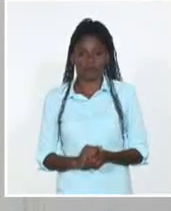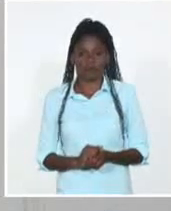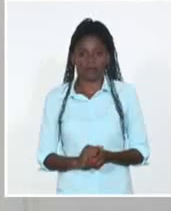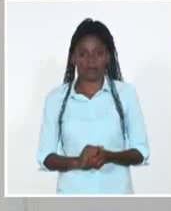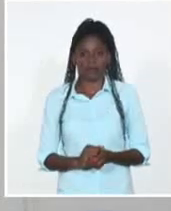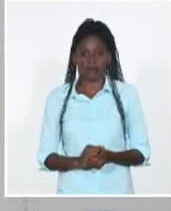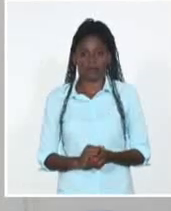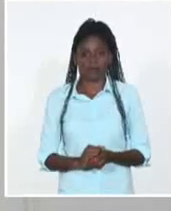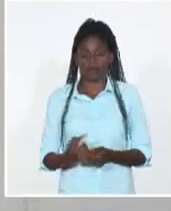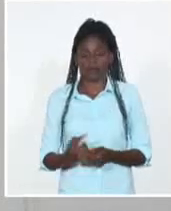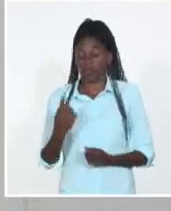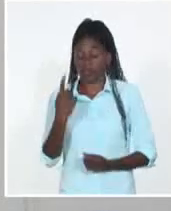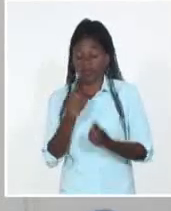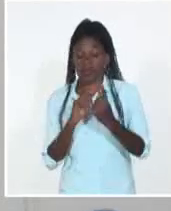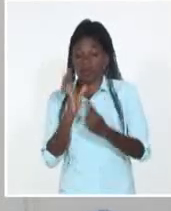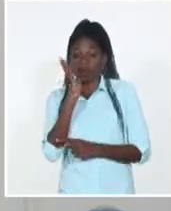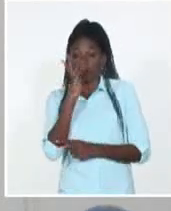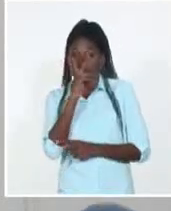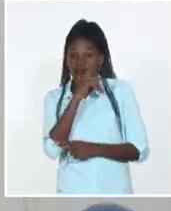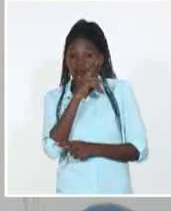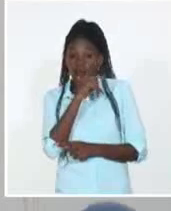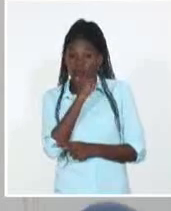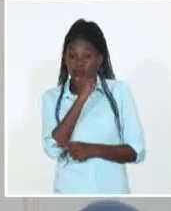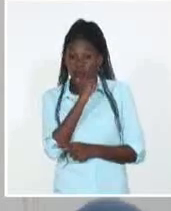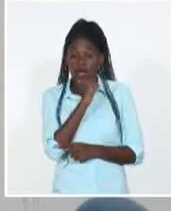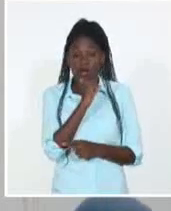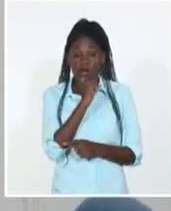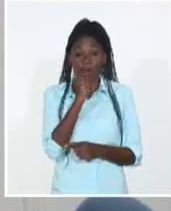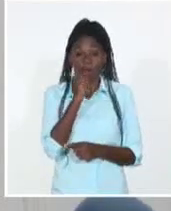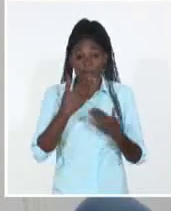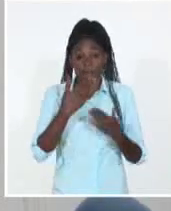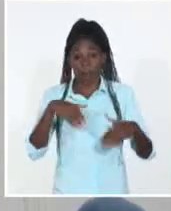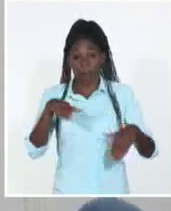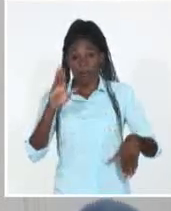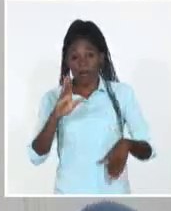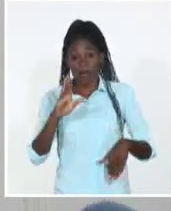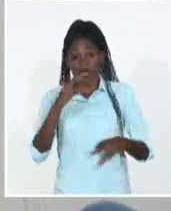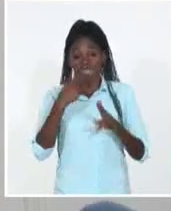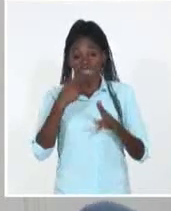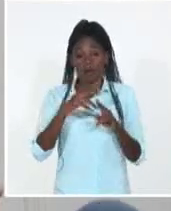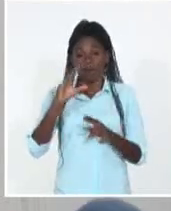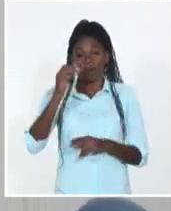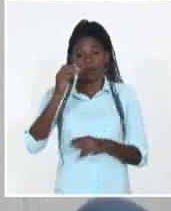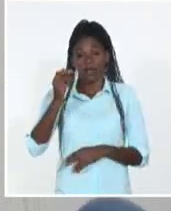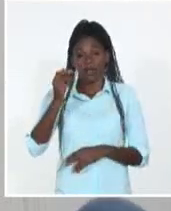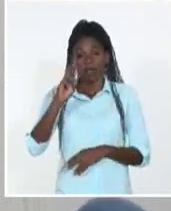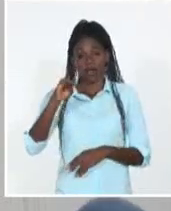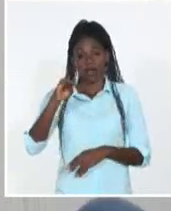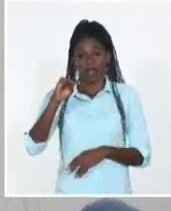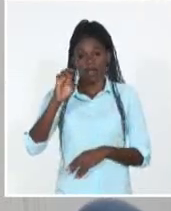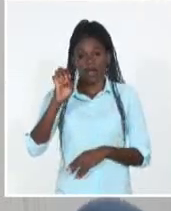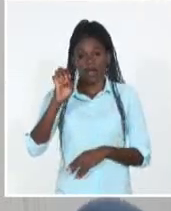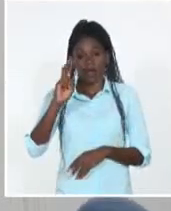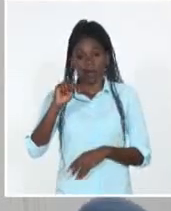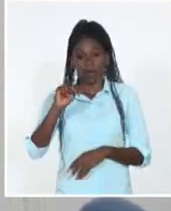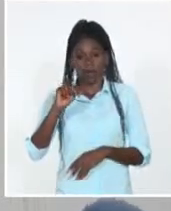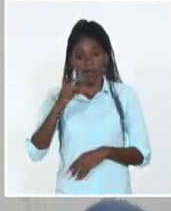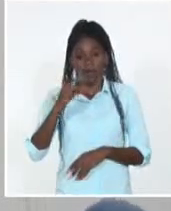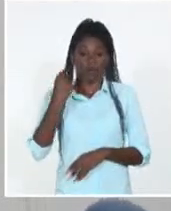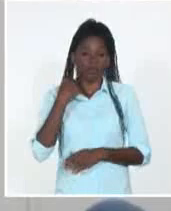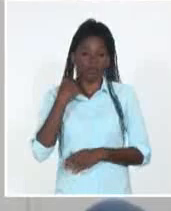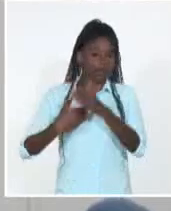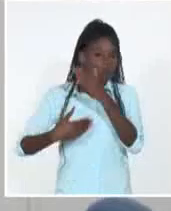una de las joyas que tenemos en el repertorio, que es el ballet Carmen de Alberto Alonso, que estábamos en reposición, hace mucho tiempo no